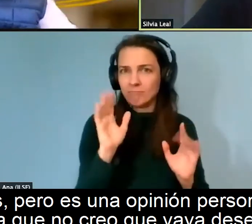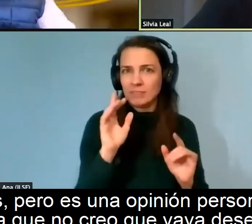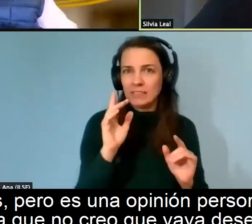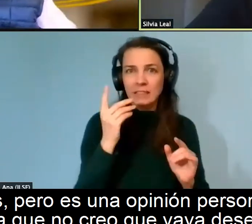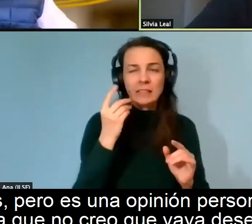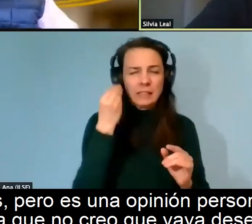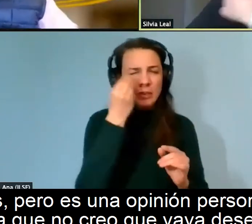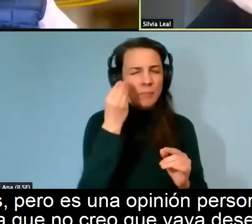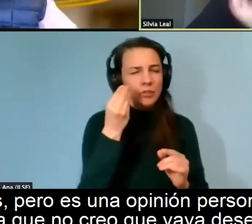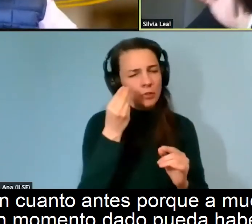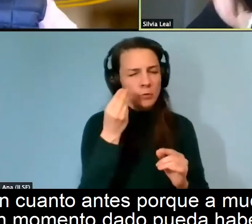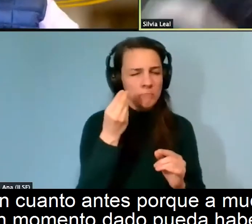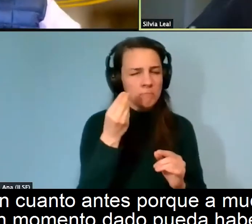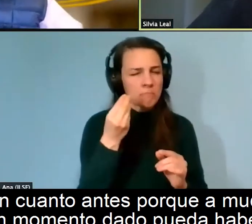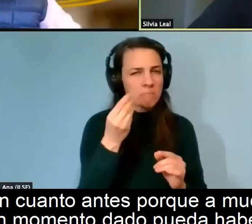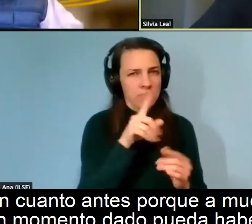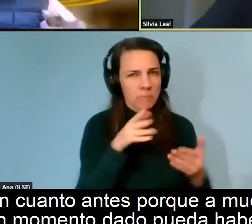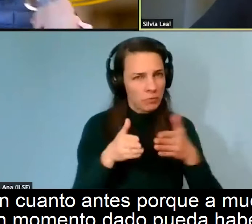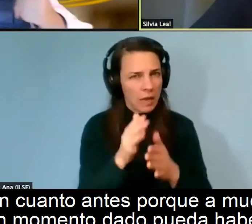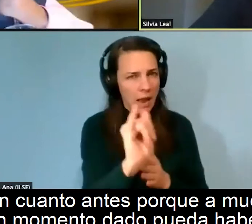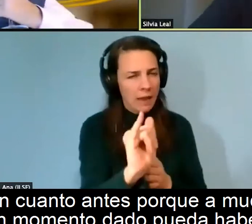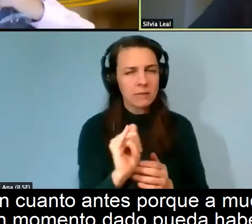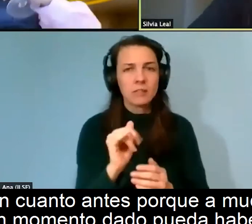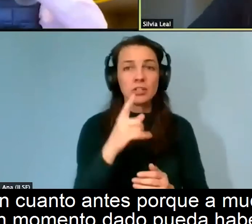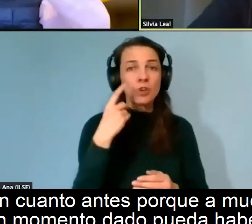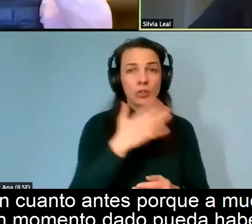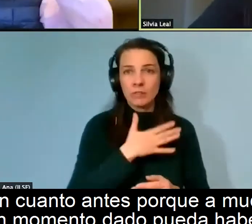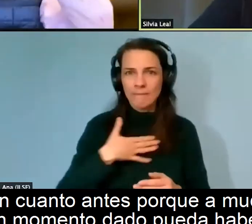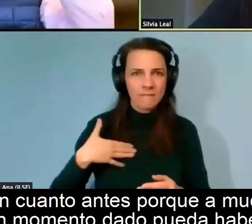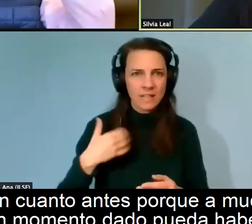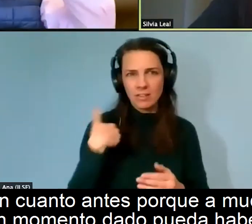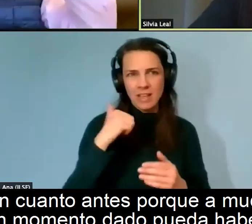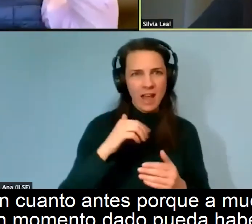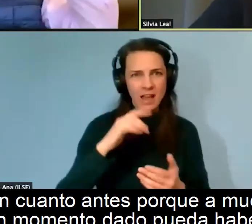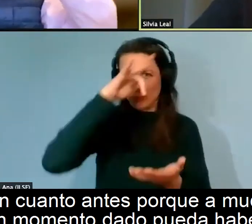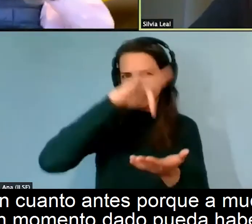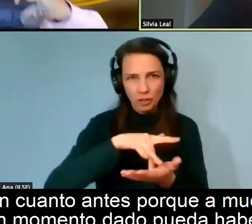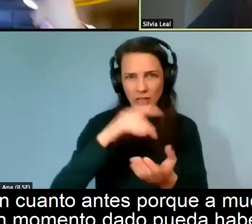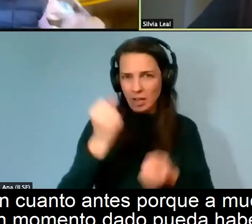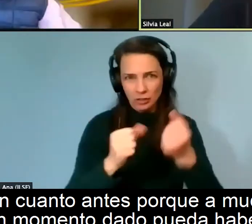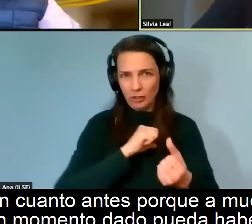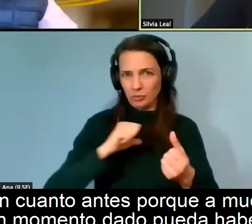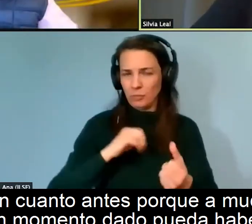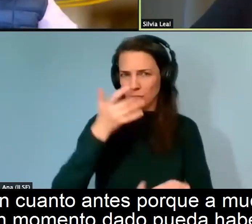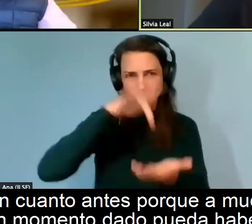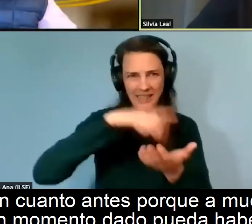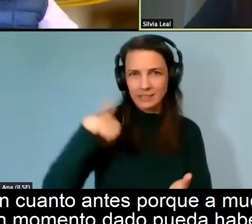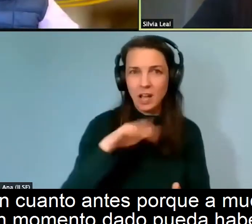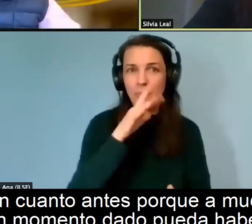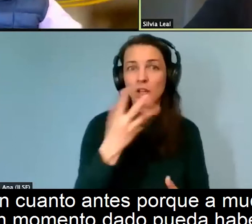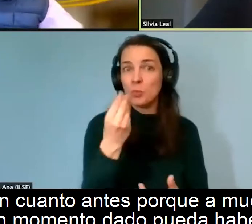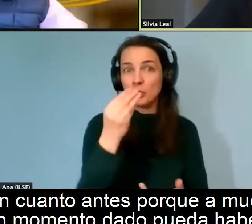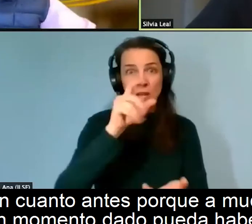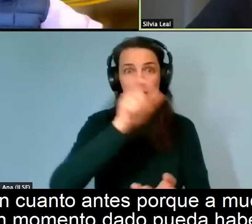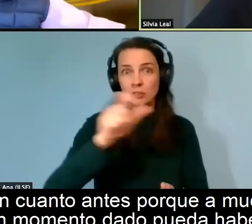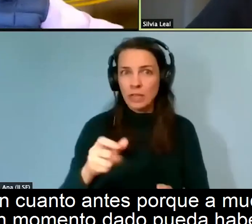vaya muy desencaminada. Y desde luego yo deseo que lleguen cuanto antes porque a muchas personas les da miedo, ¿no? Que